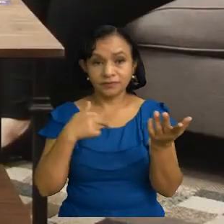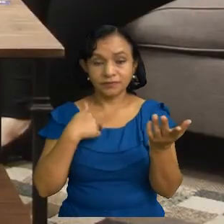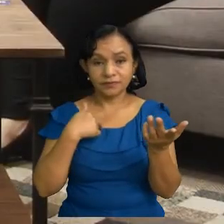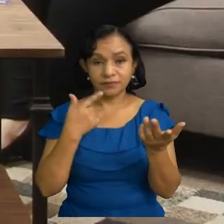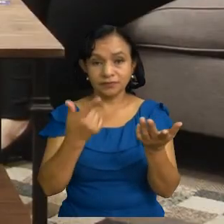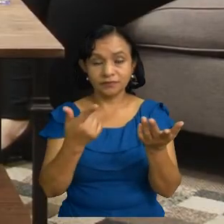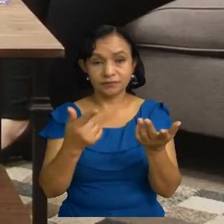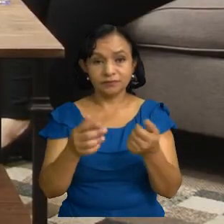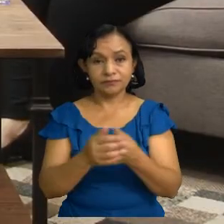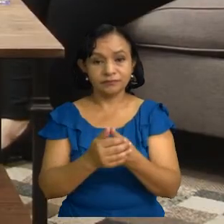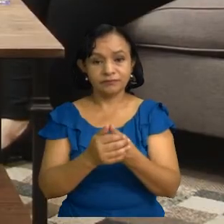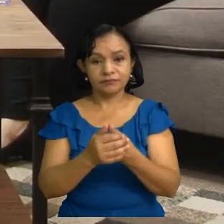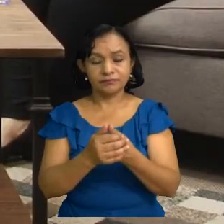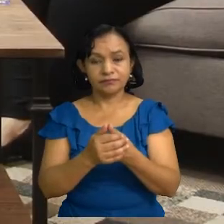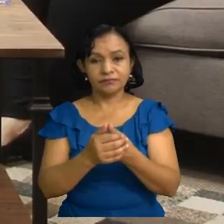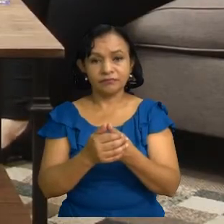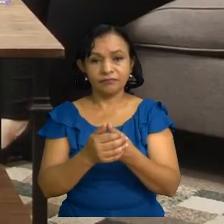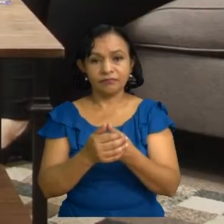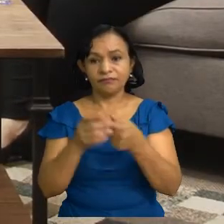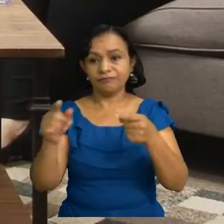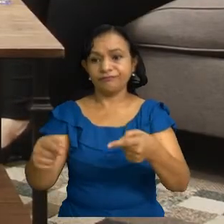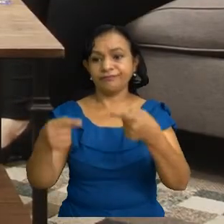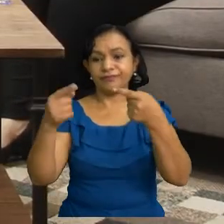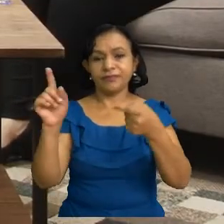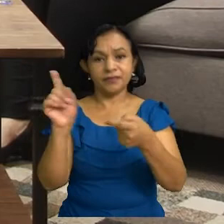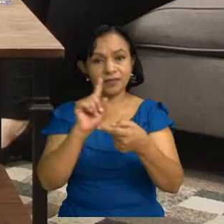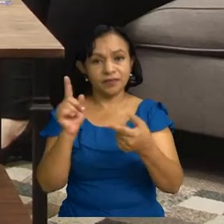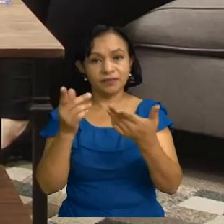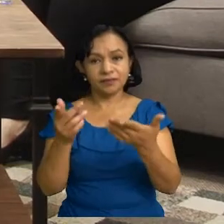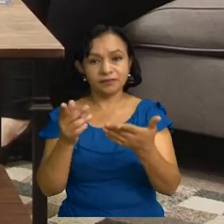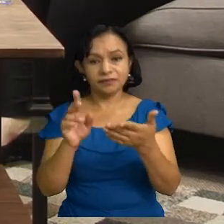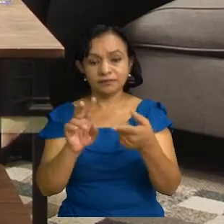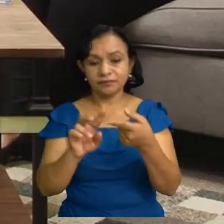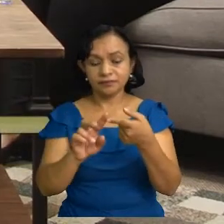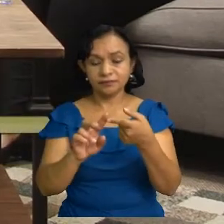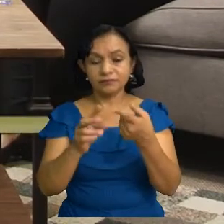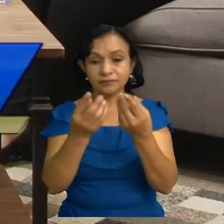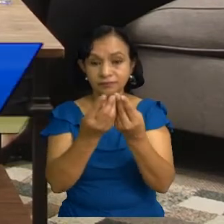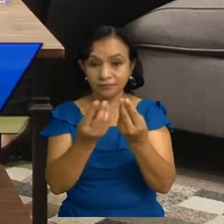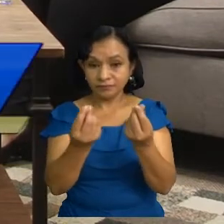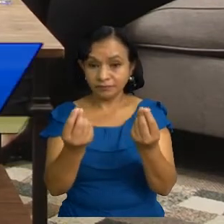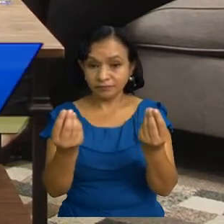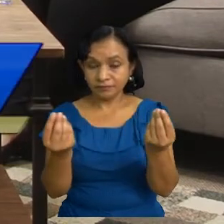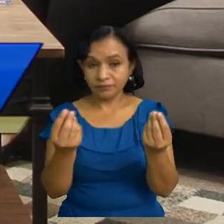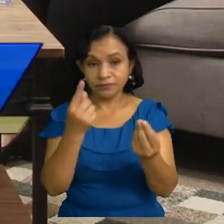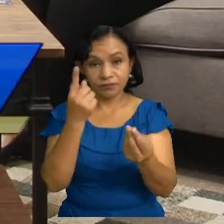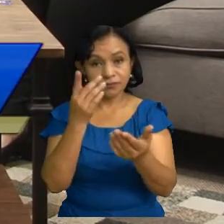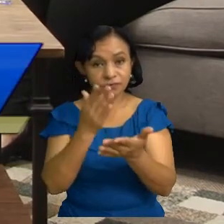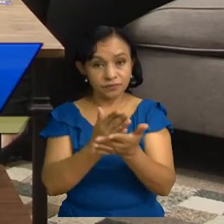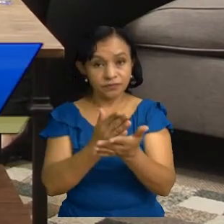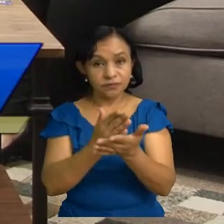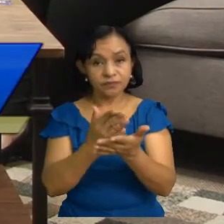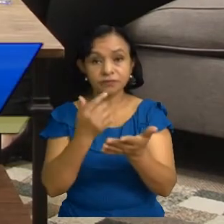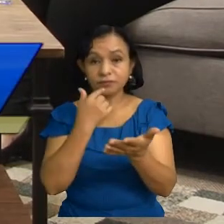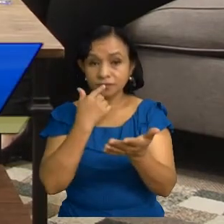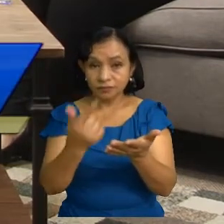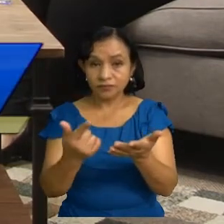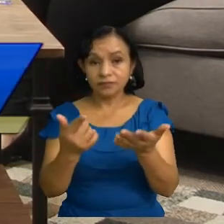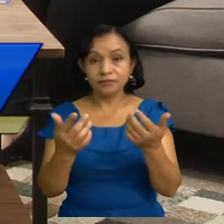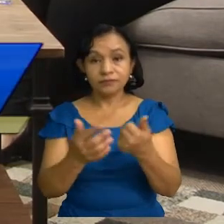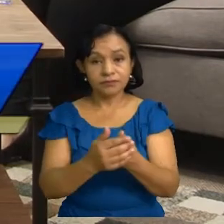restar y no sumar ahora el cuyo recuerdo de nuestra madre tierra una vez más lo que lo voy a decir